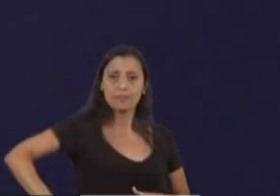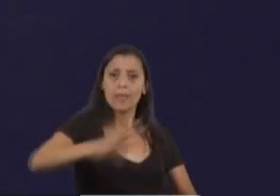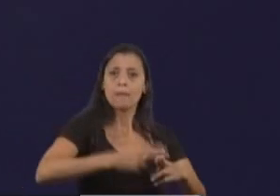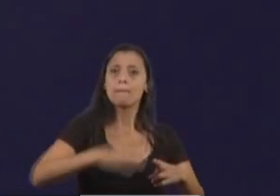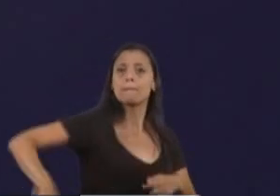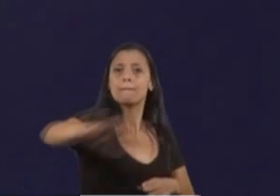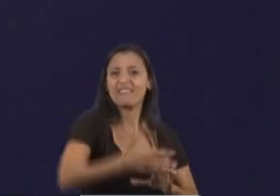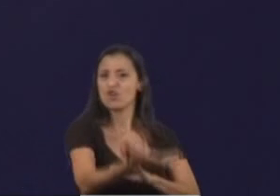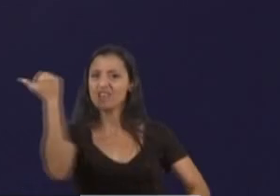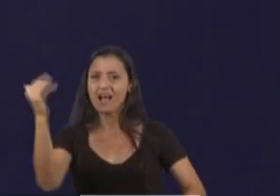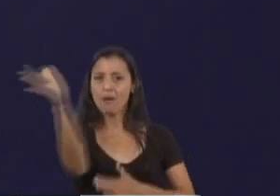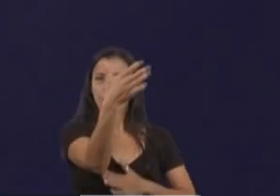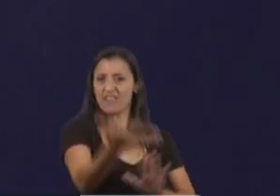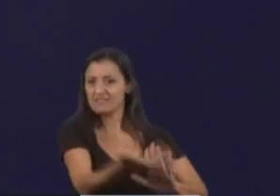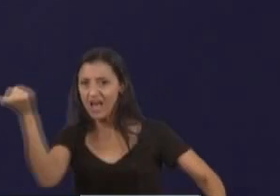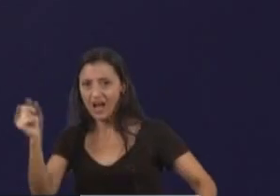solamente para aclararle